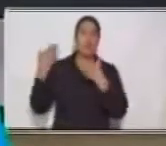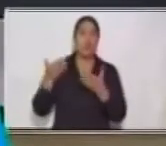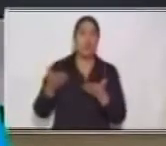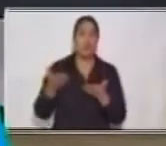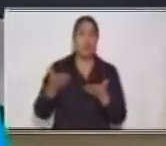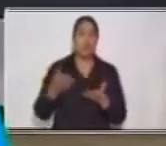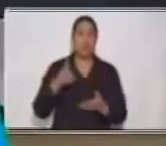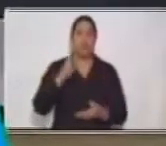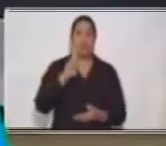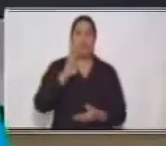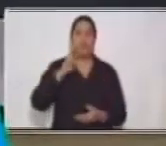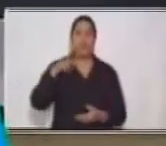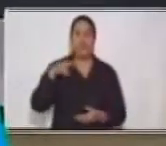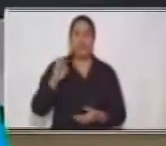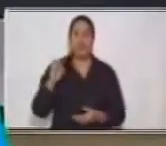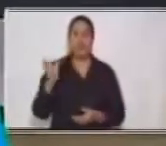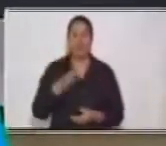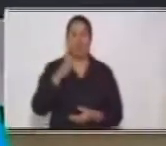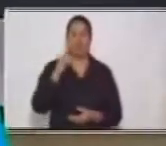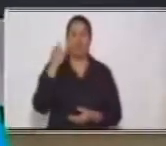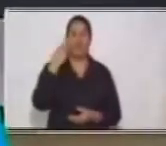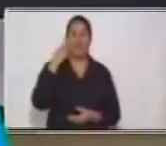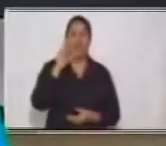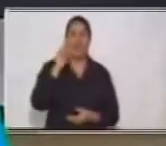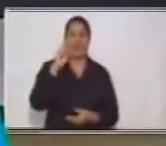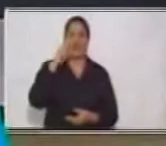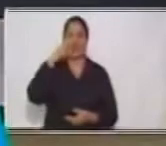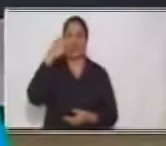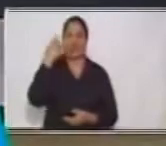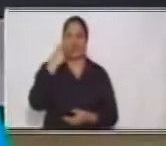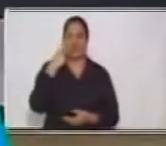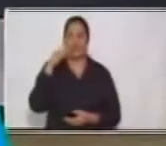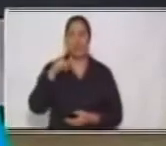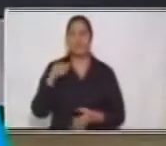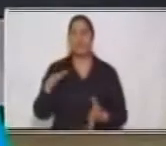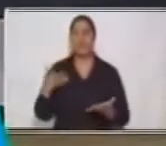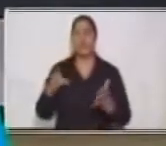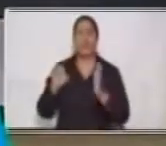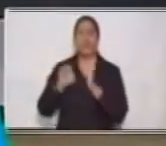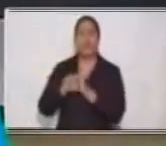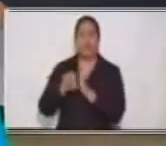Descartes. Vamos a ir el día de hoy a lo que son los ejemplos.